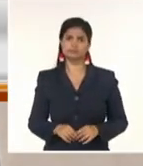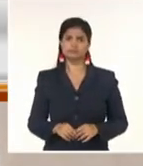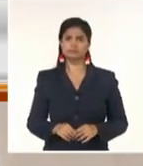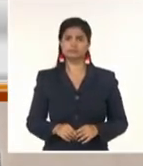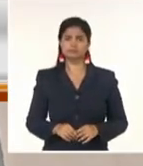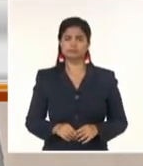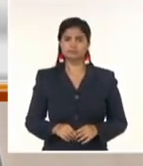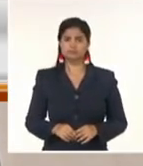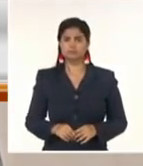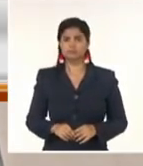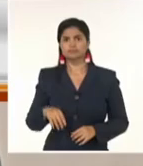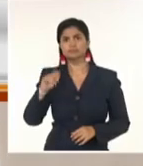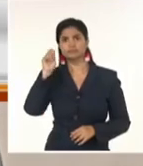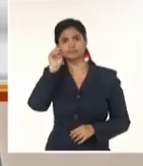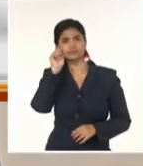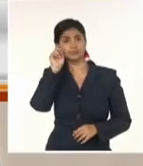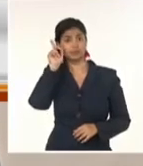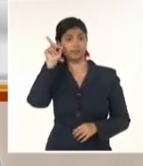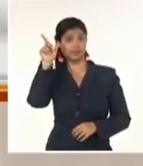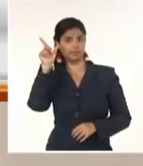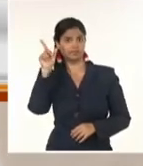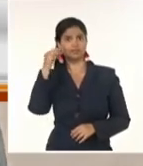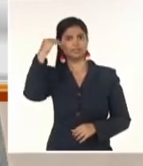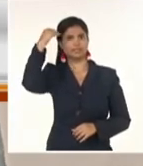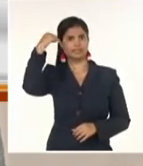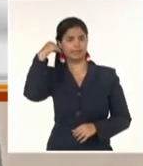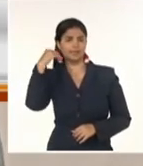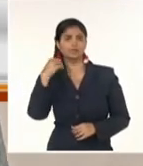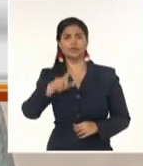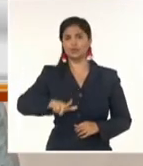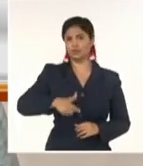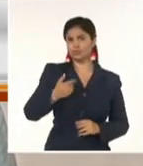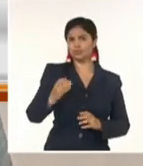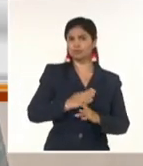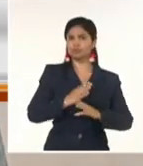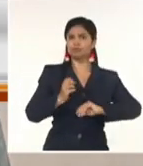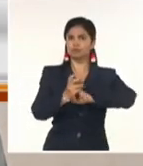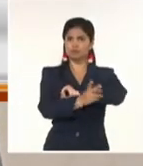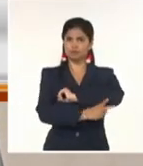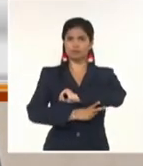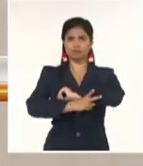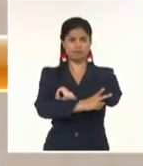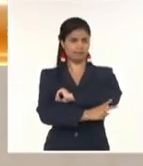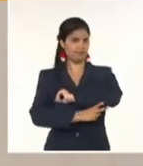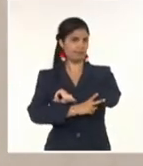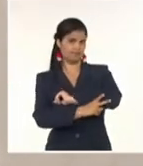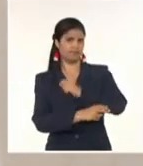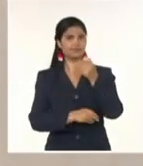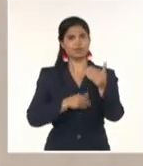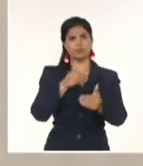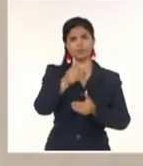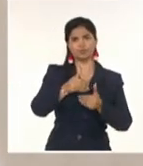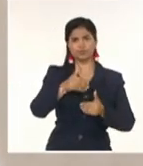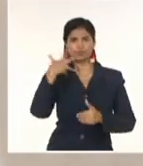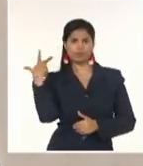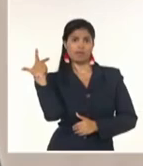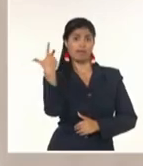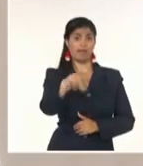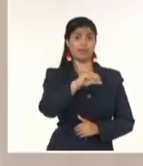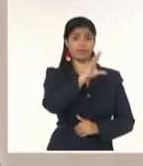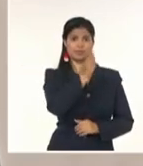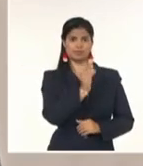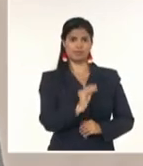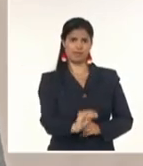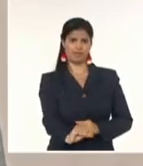dinámica sobre la comprensión de la riqueza y la diversidad cultural existente a partir del proceso de esclavitud de África al